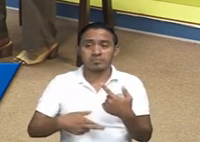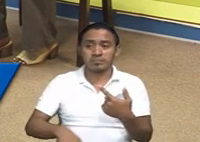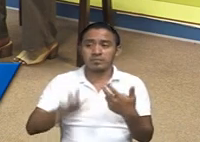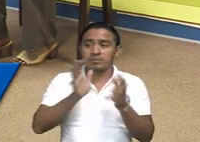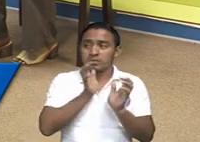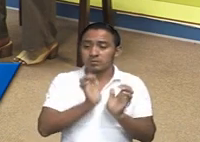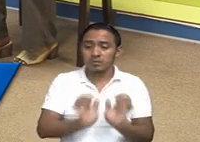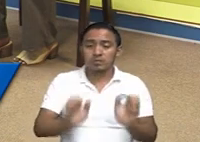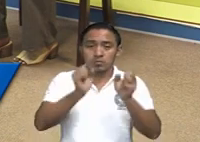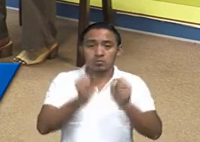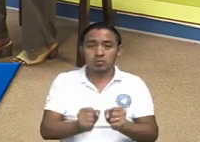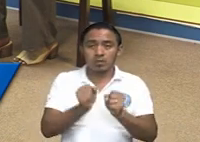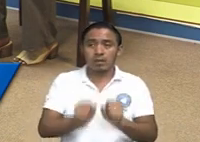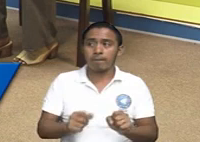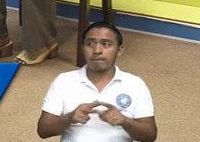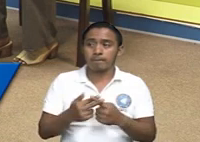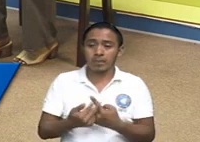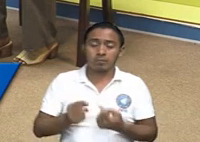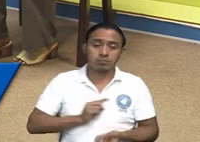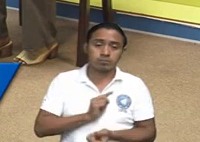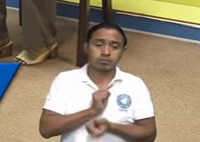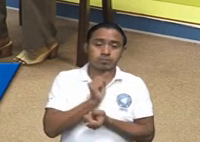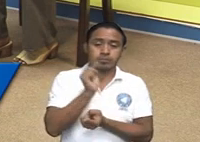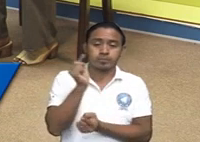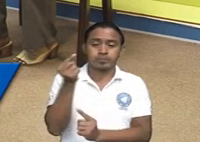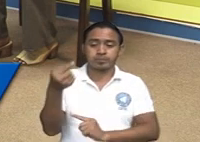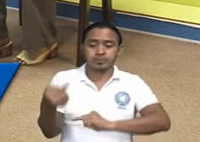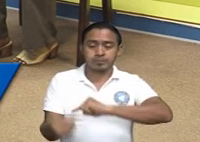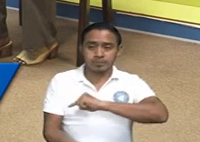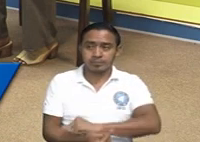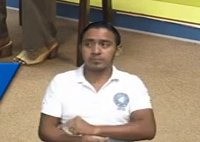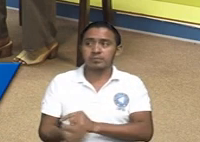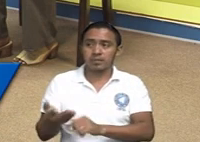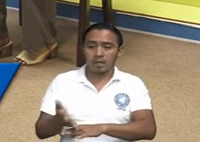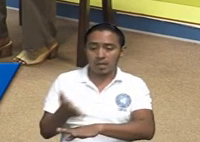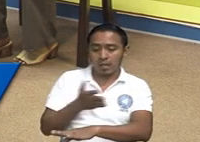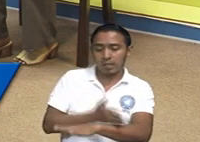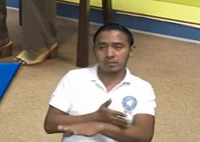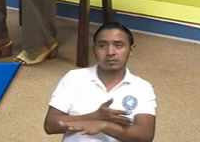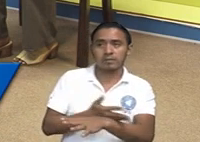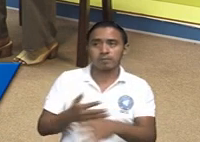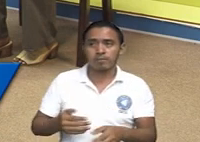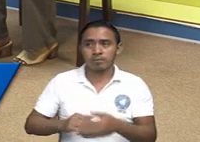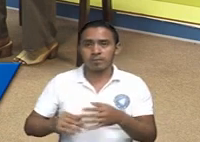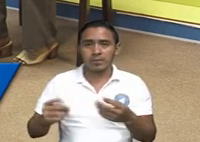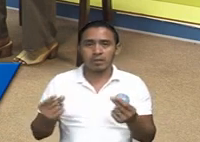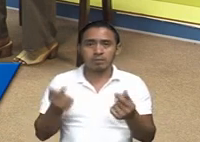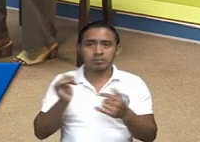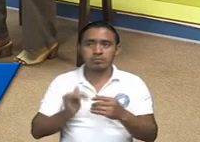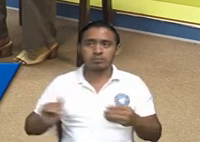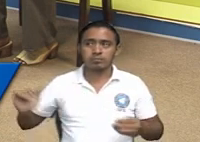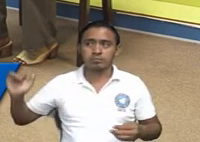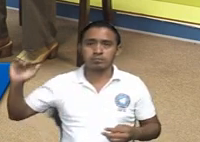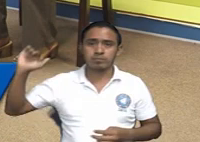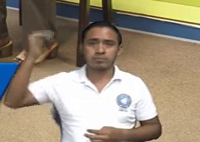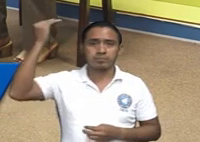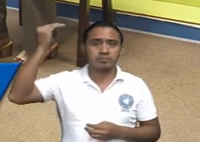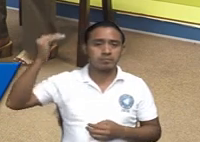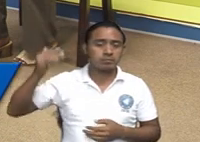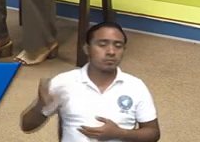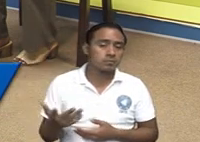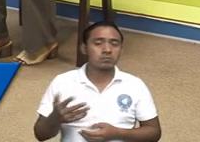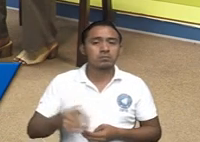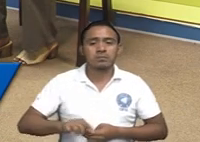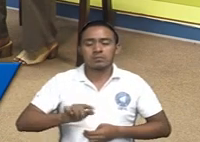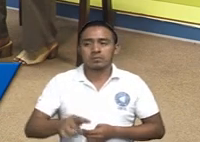también están haciendo sus cambios ya puberales, también más pequeñitos. Incluso crecen más rápido. Creciendo más rápido